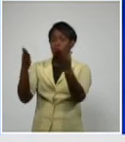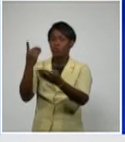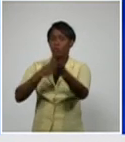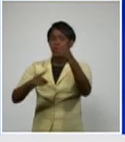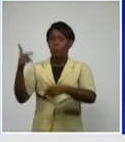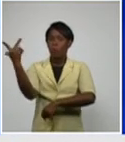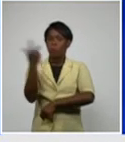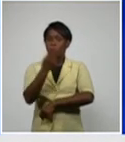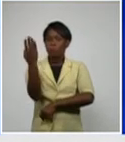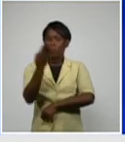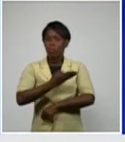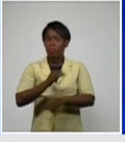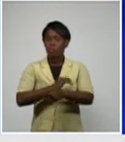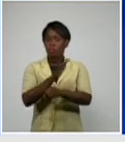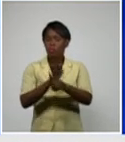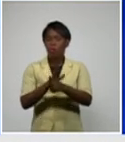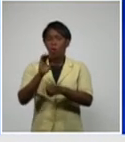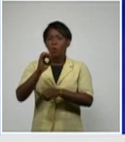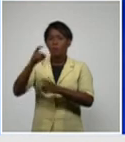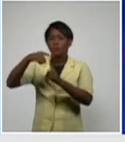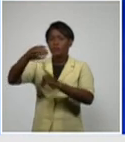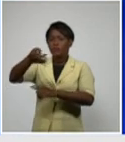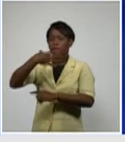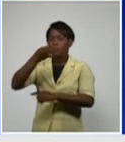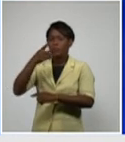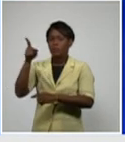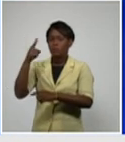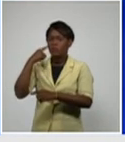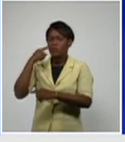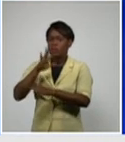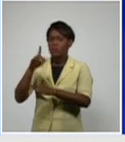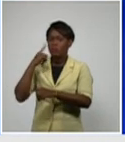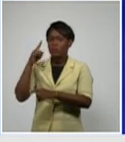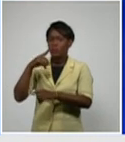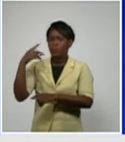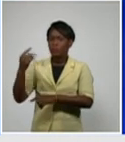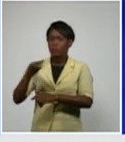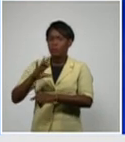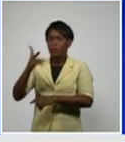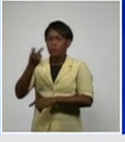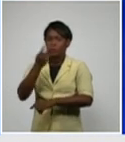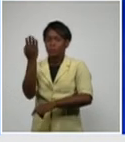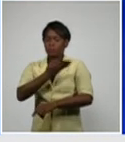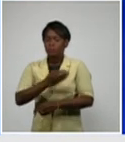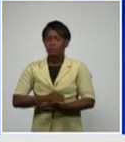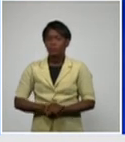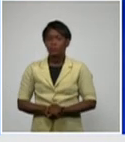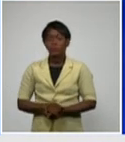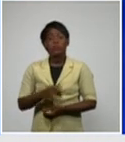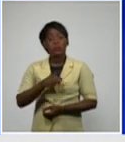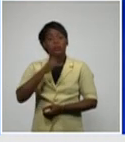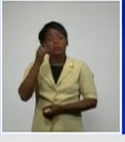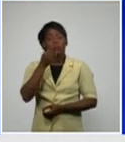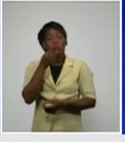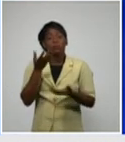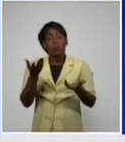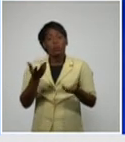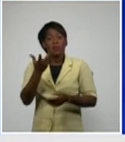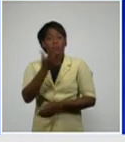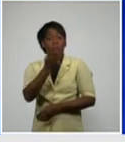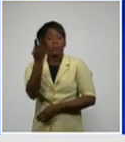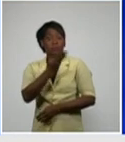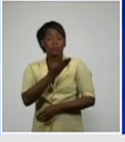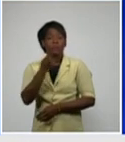en algunos países del mundo. Se unen los fármacos, se une la vacunación indiscutiblemente, con todas